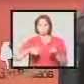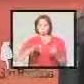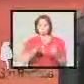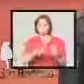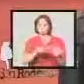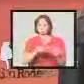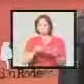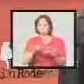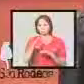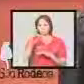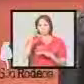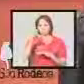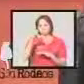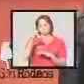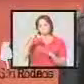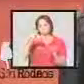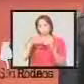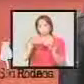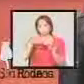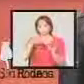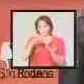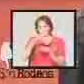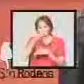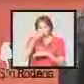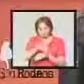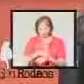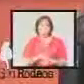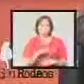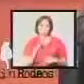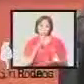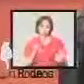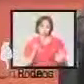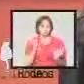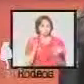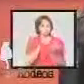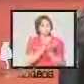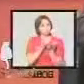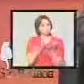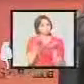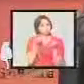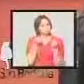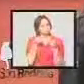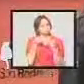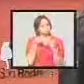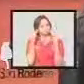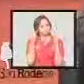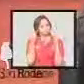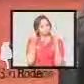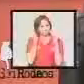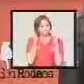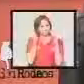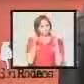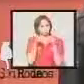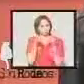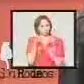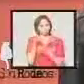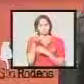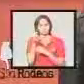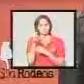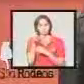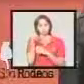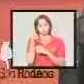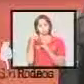aproximadamente 550 mil millones de colones, ¿verdad? Con esto estaríamos atendiendo a más de 120